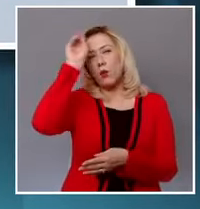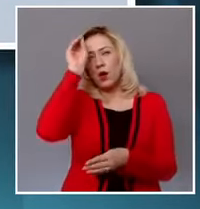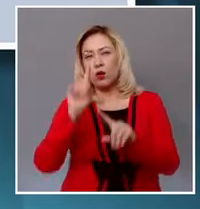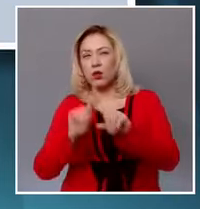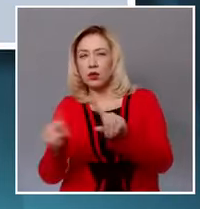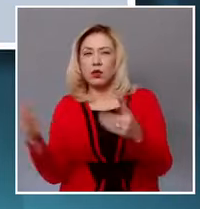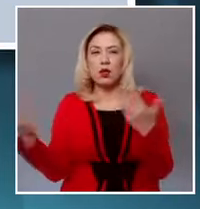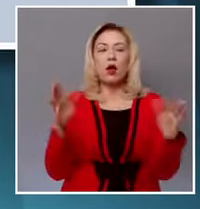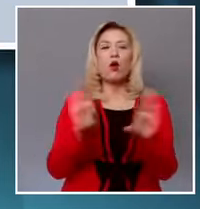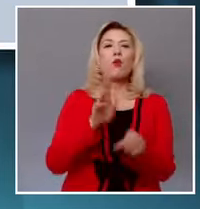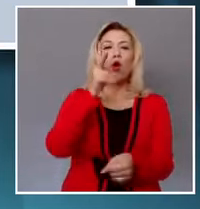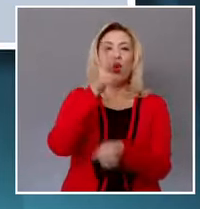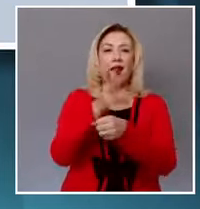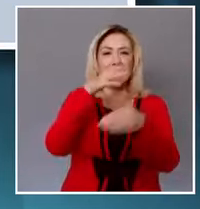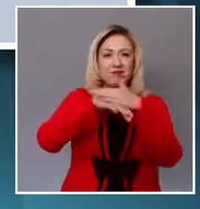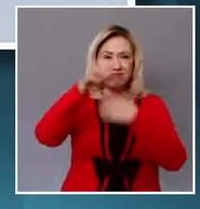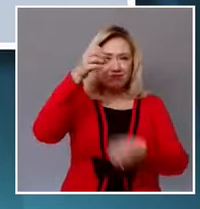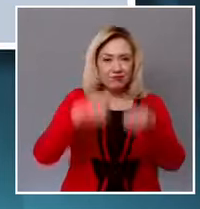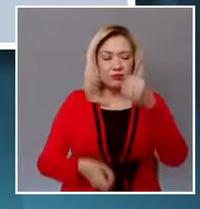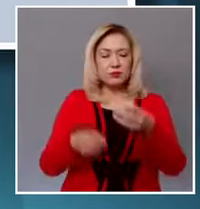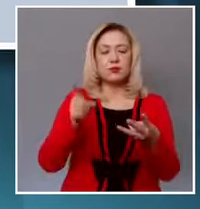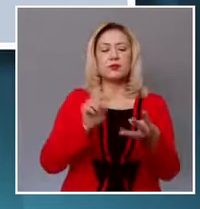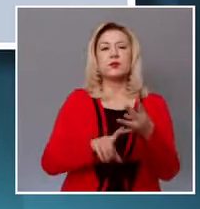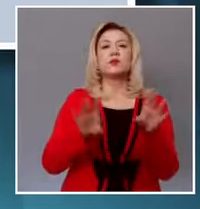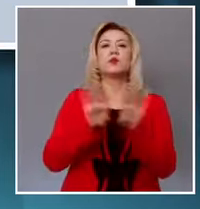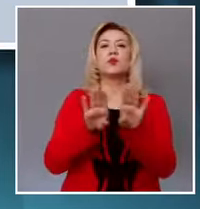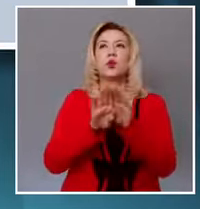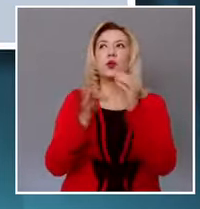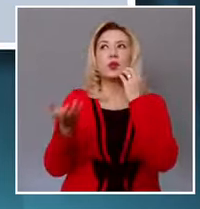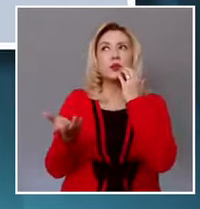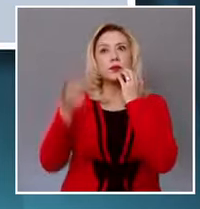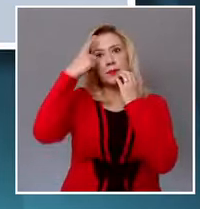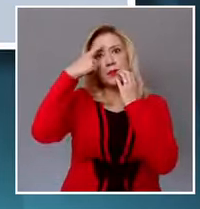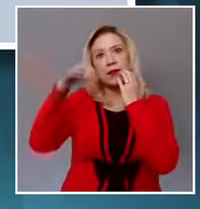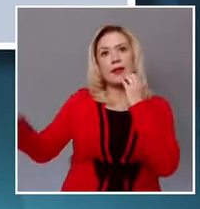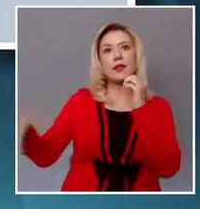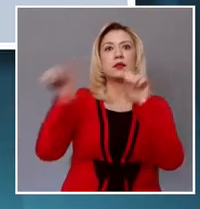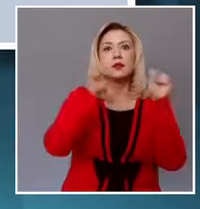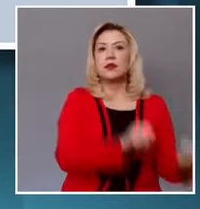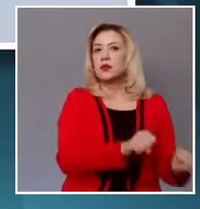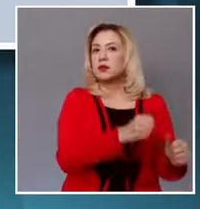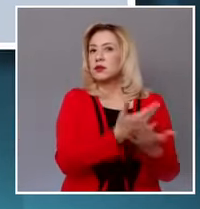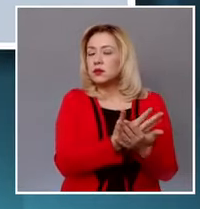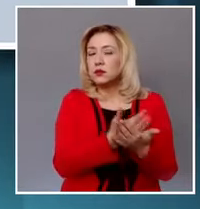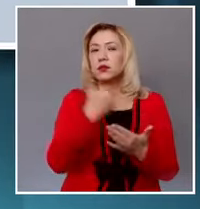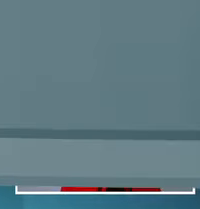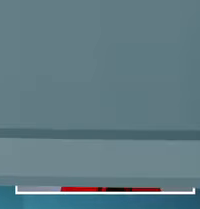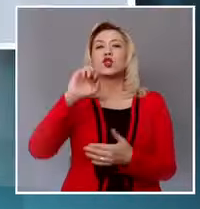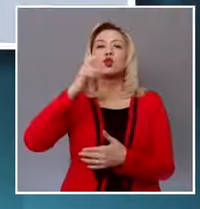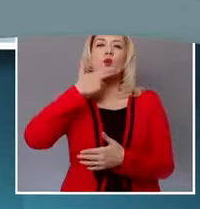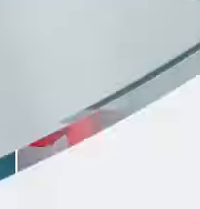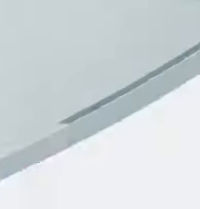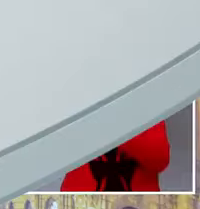de custodia y sobre el delito de extorsión sancionado en el Código Penal de Chihuahua.